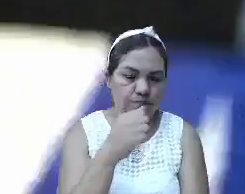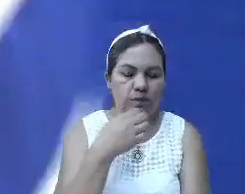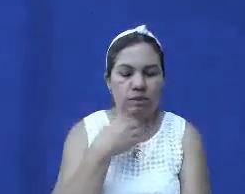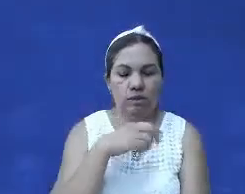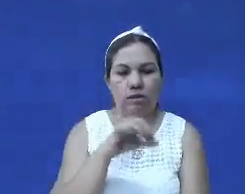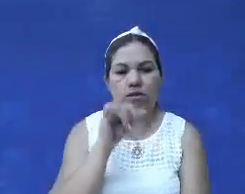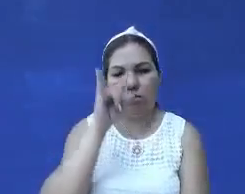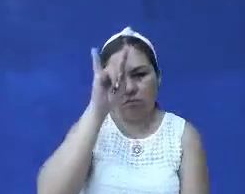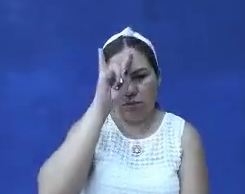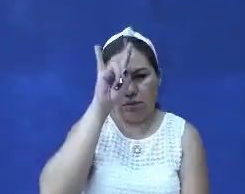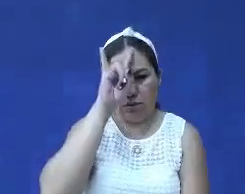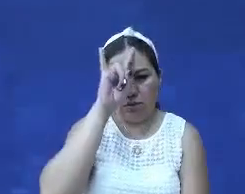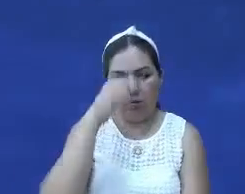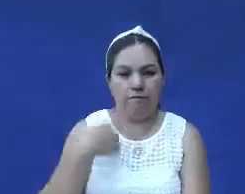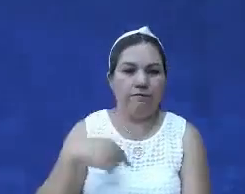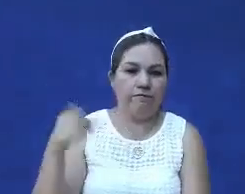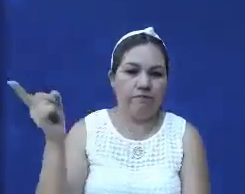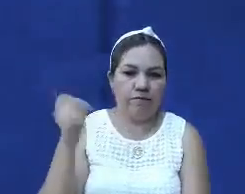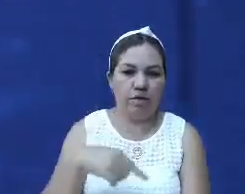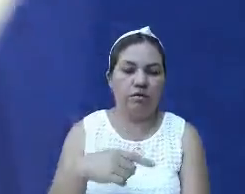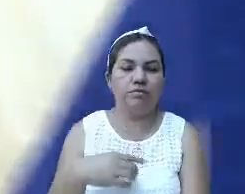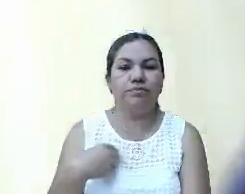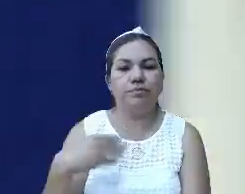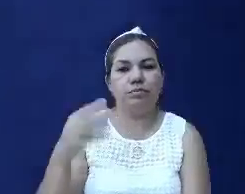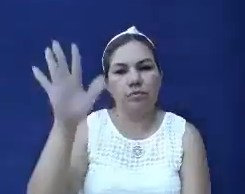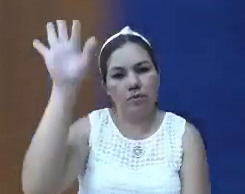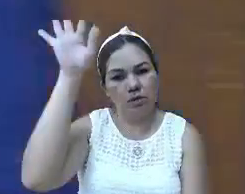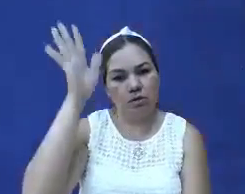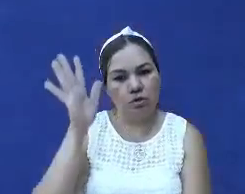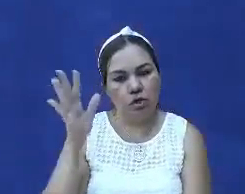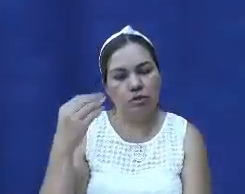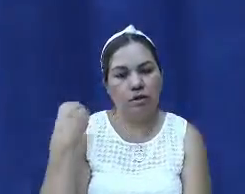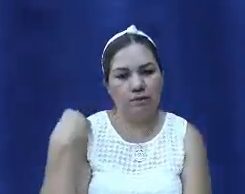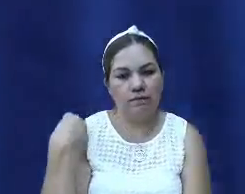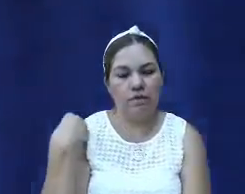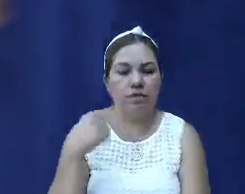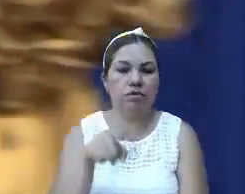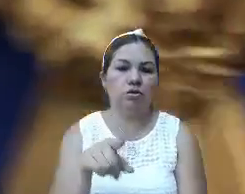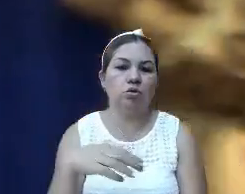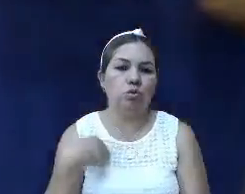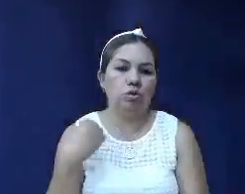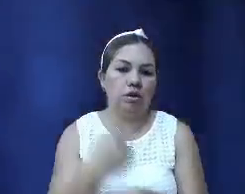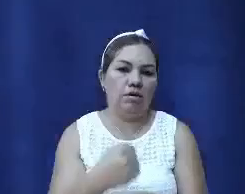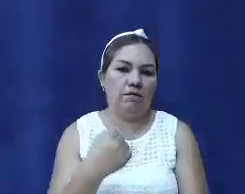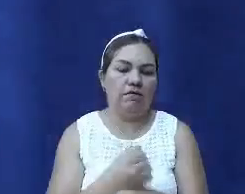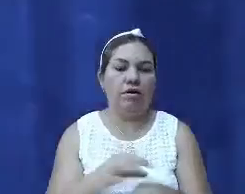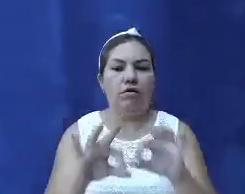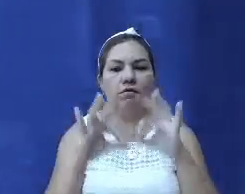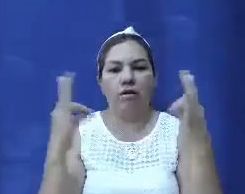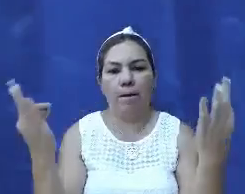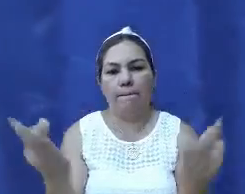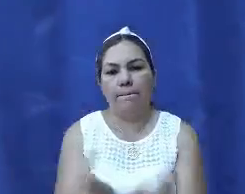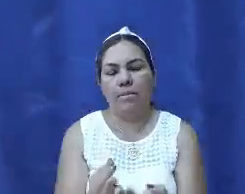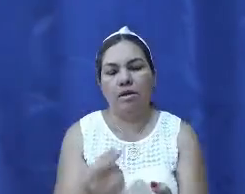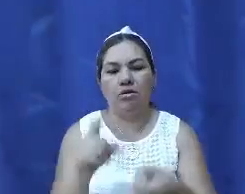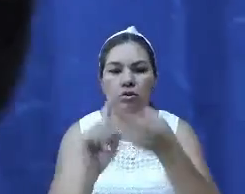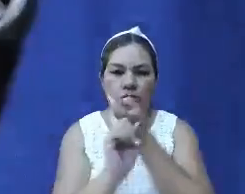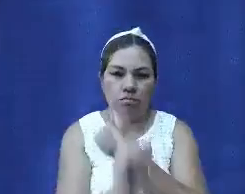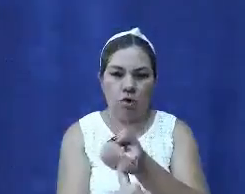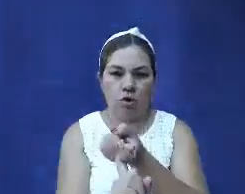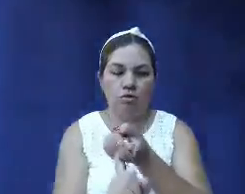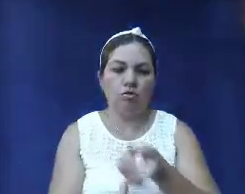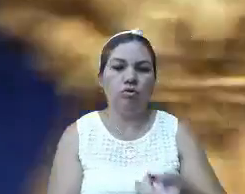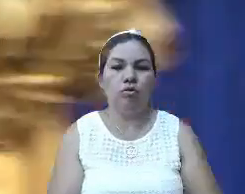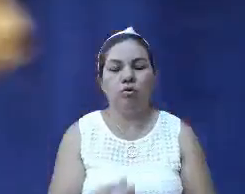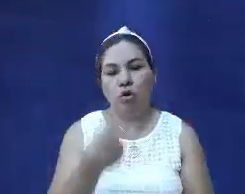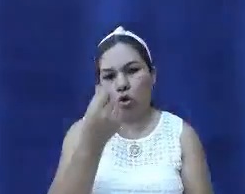para que tú calafatees tu arca por dentro, por fuera, tu negocio, tu familia, tu matrimonio, tu economía, la iglesia, por dentro